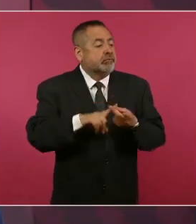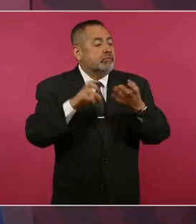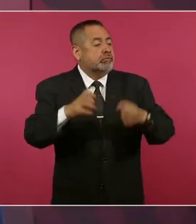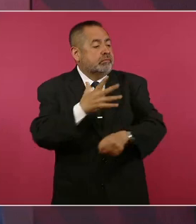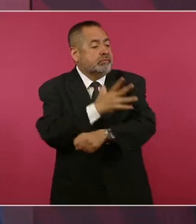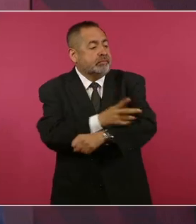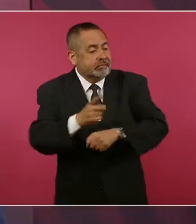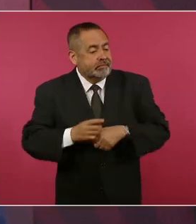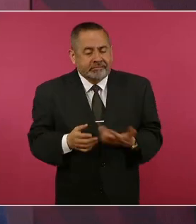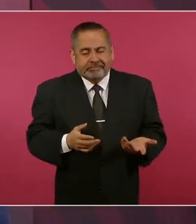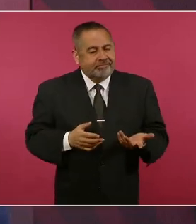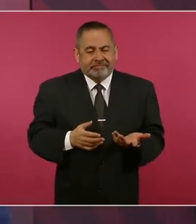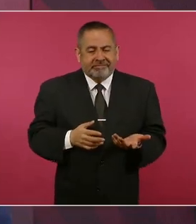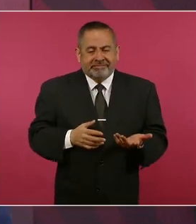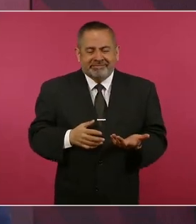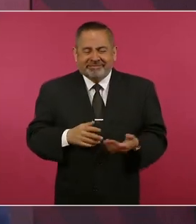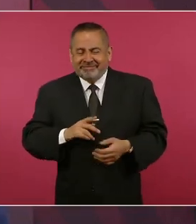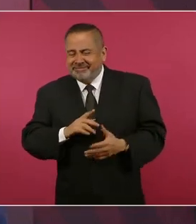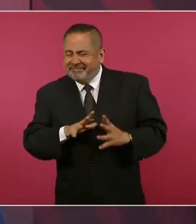que no esté